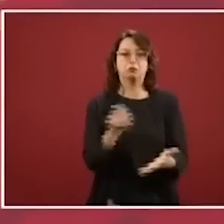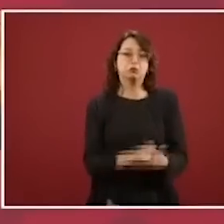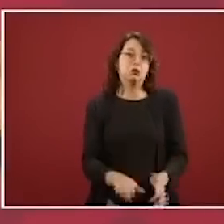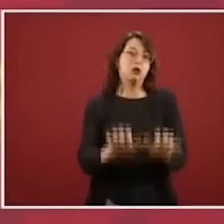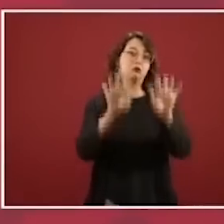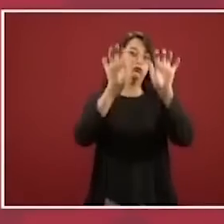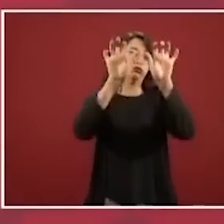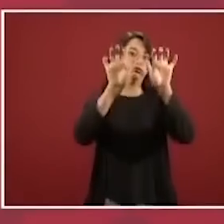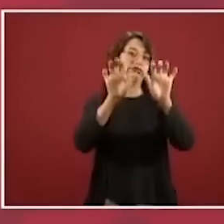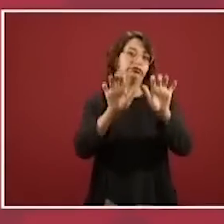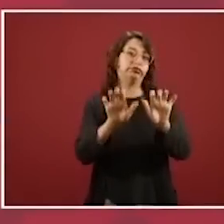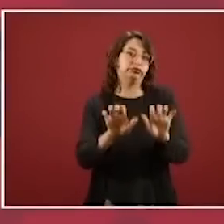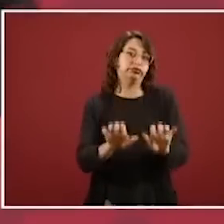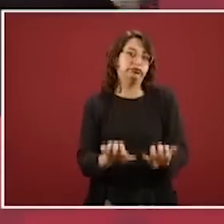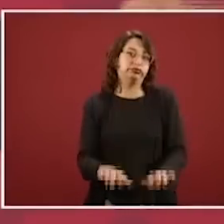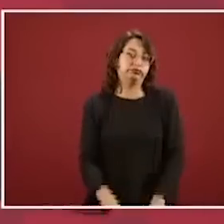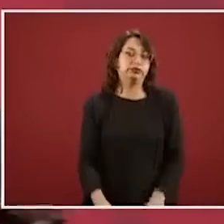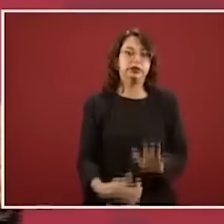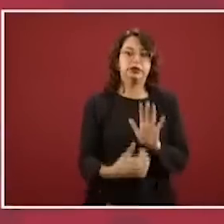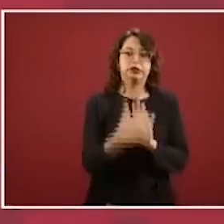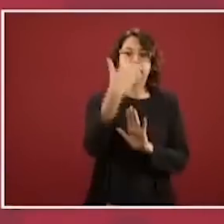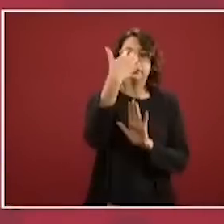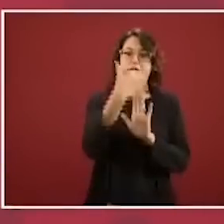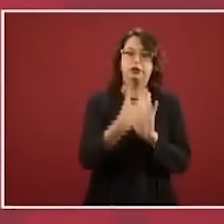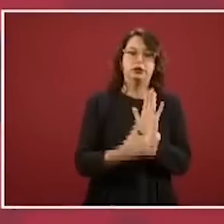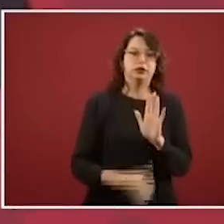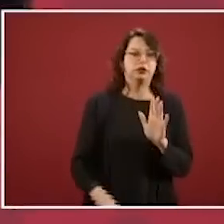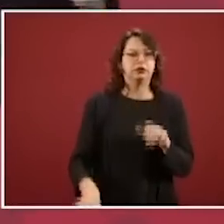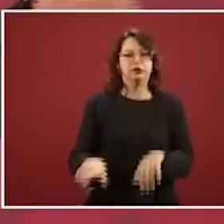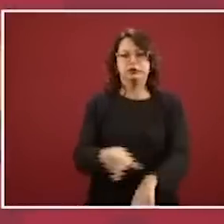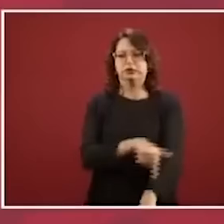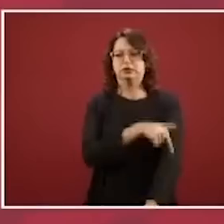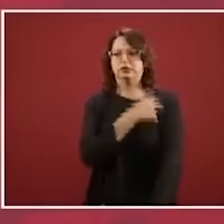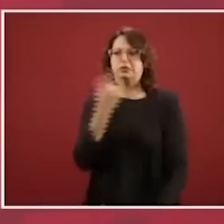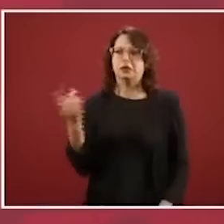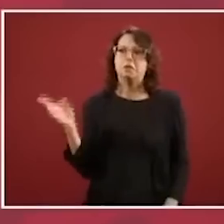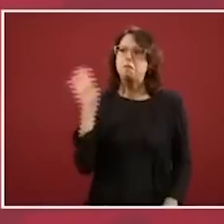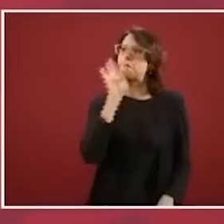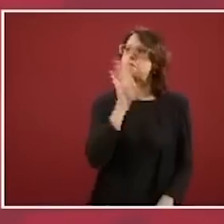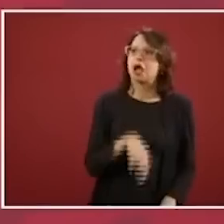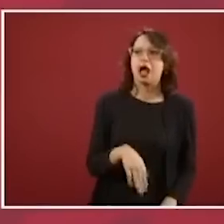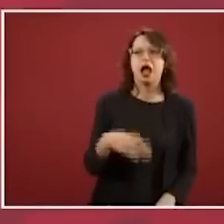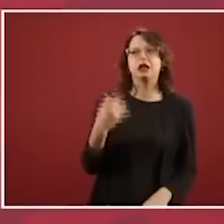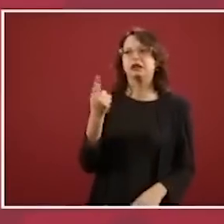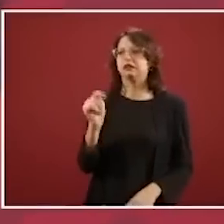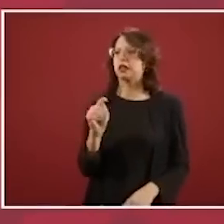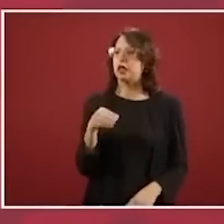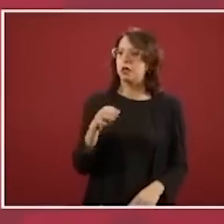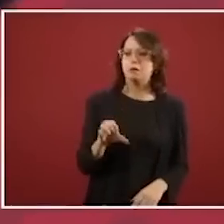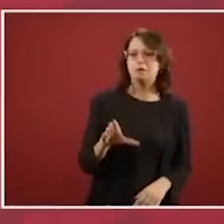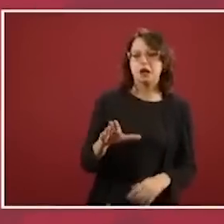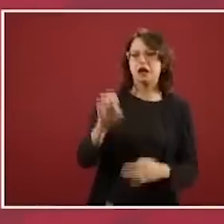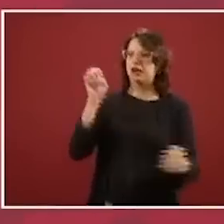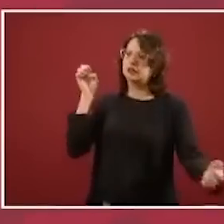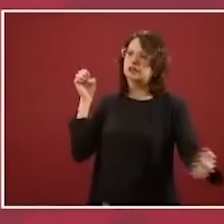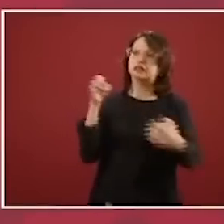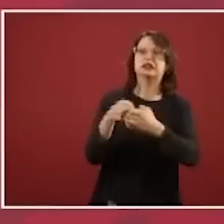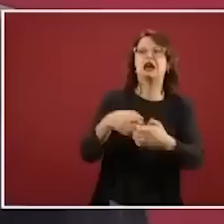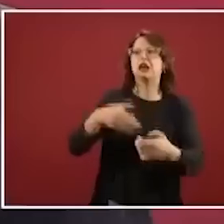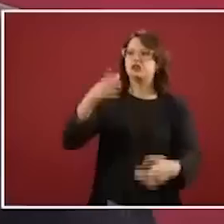hablando de que habíamos engañado con el tratado y que ahora estaba